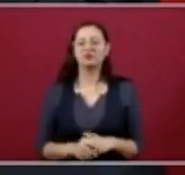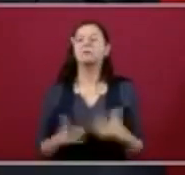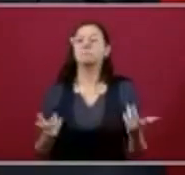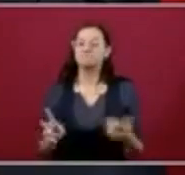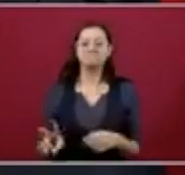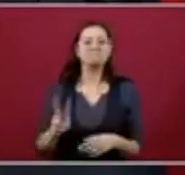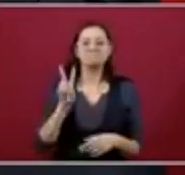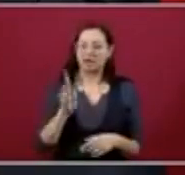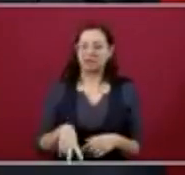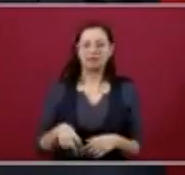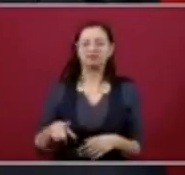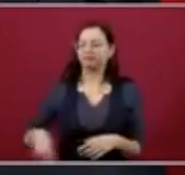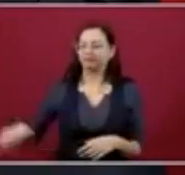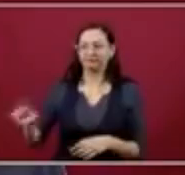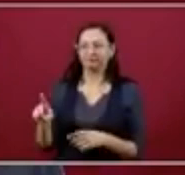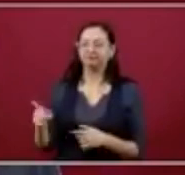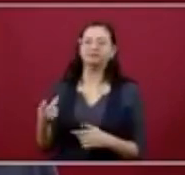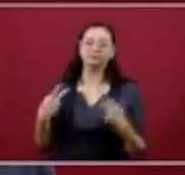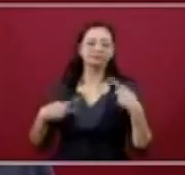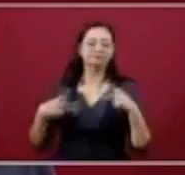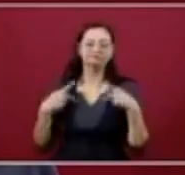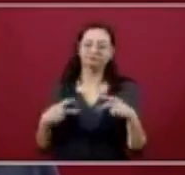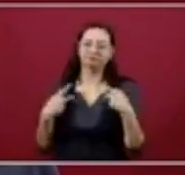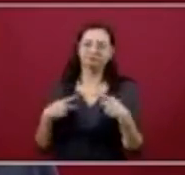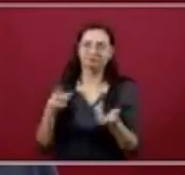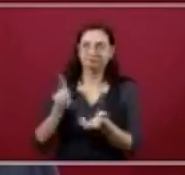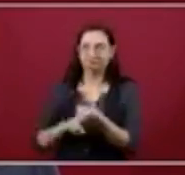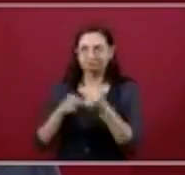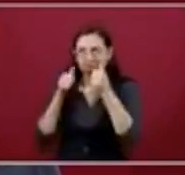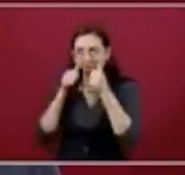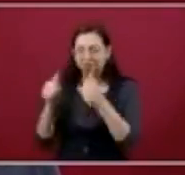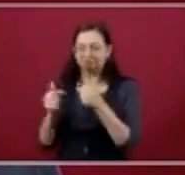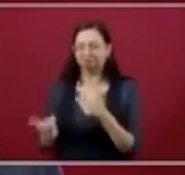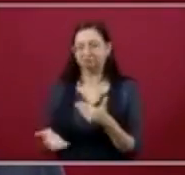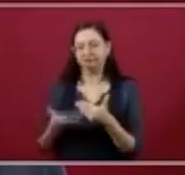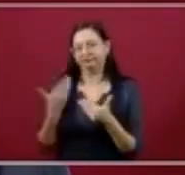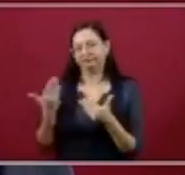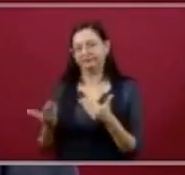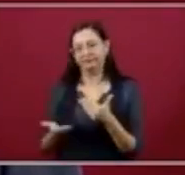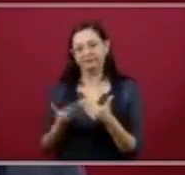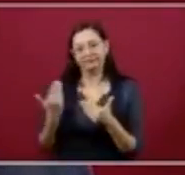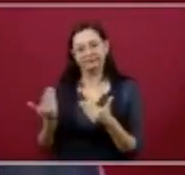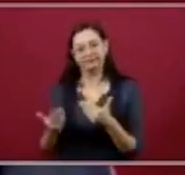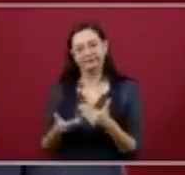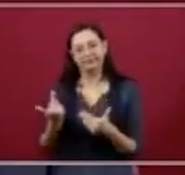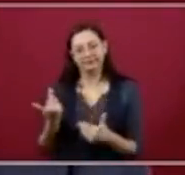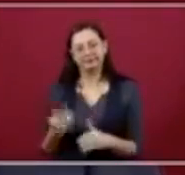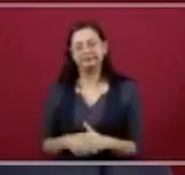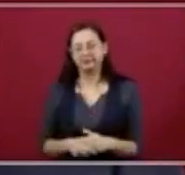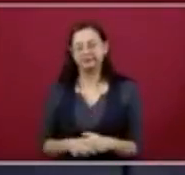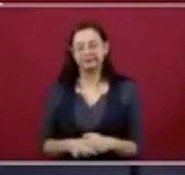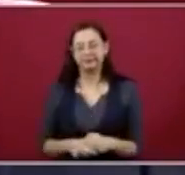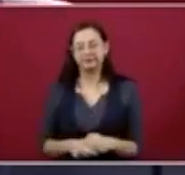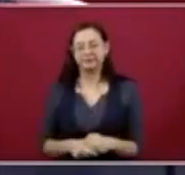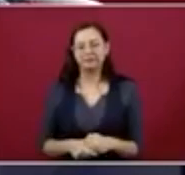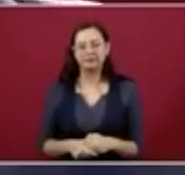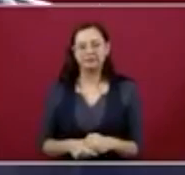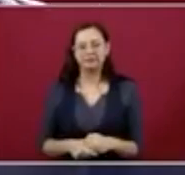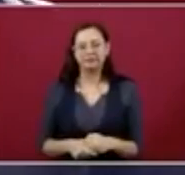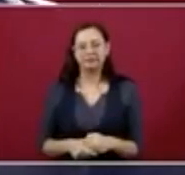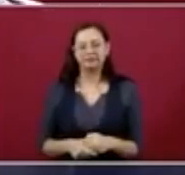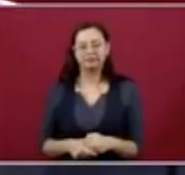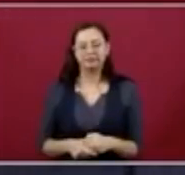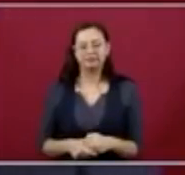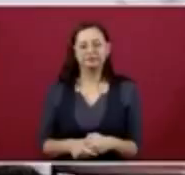personal suficiente para atender el archivo. Incluso se